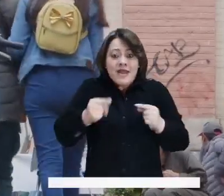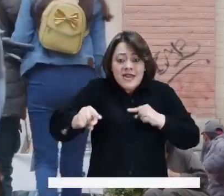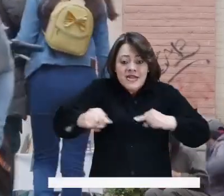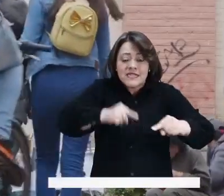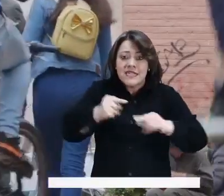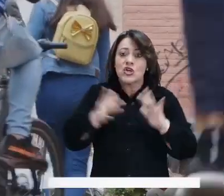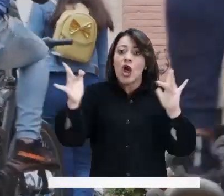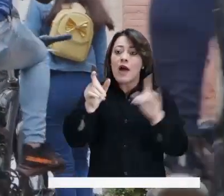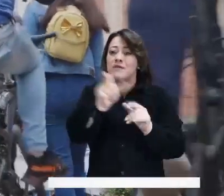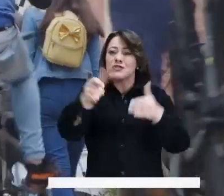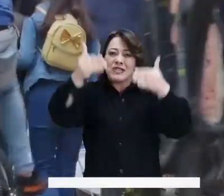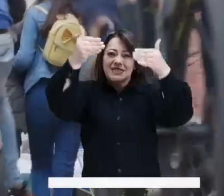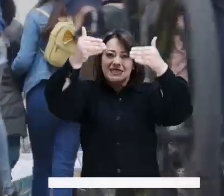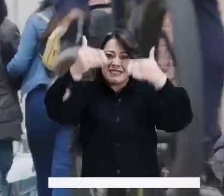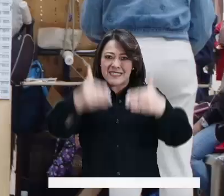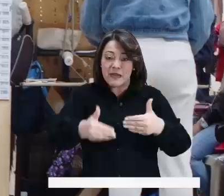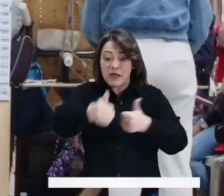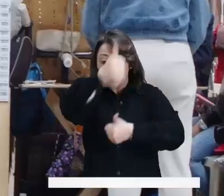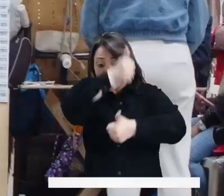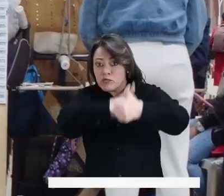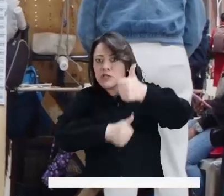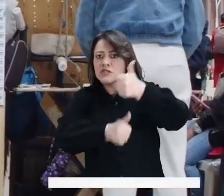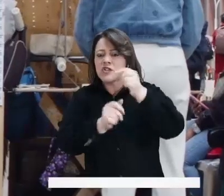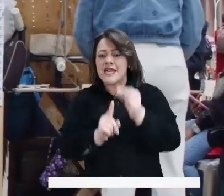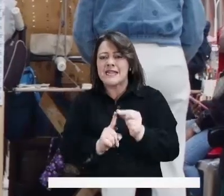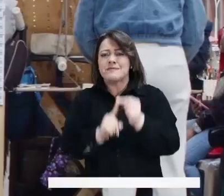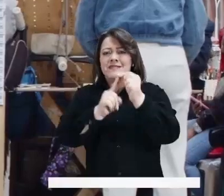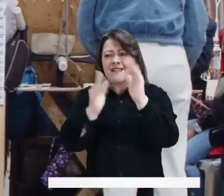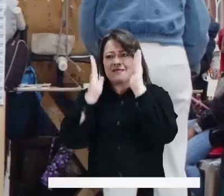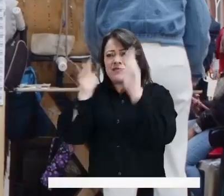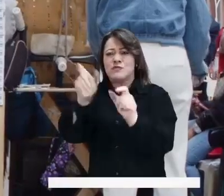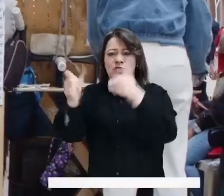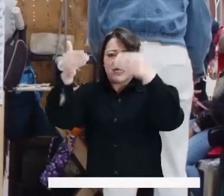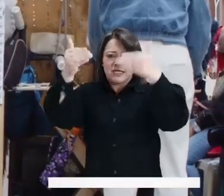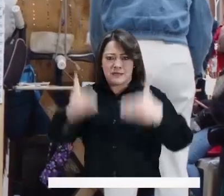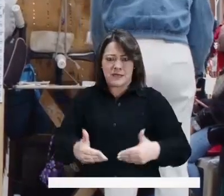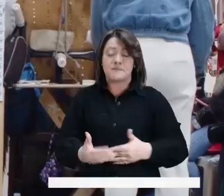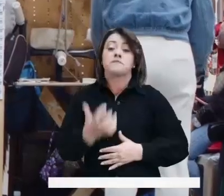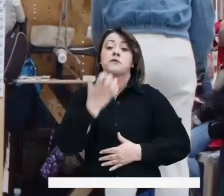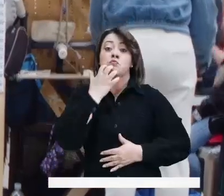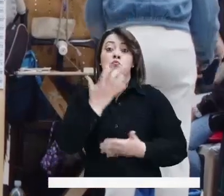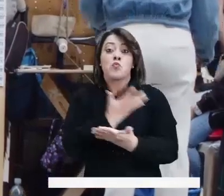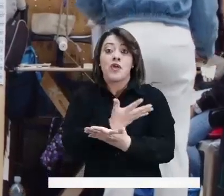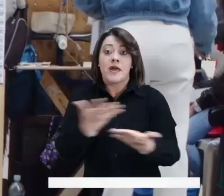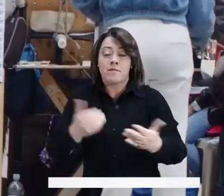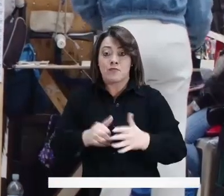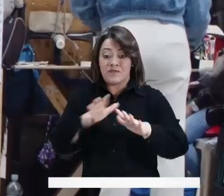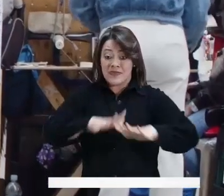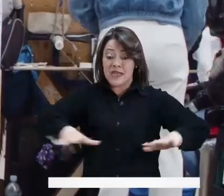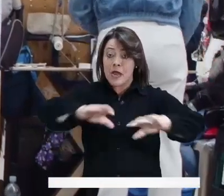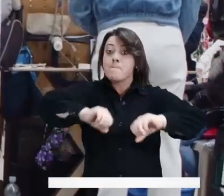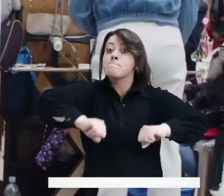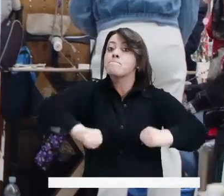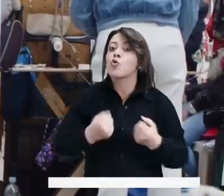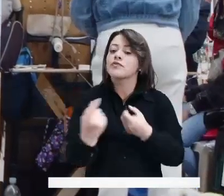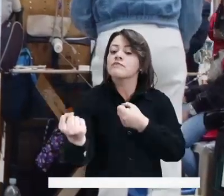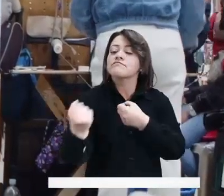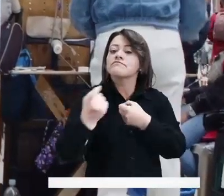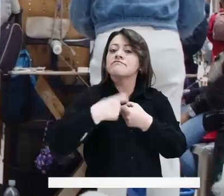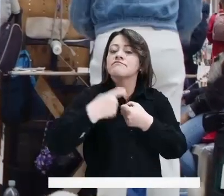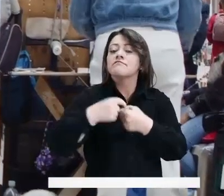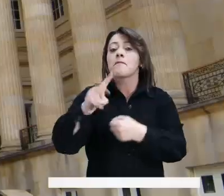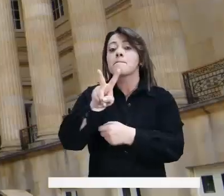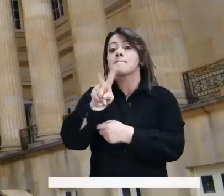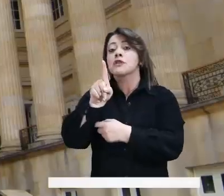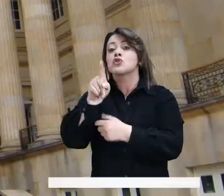cartera exclusivamente destinada a atender las necesidades de esta población. Por ejemplo, se estima que en la ciudad están